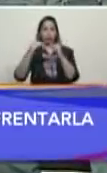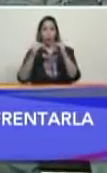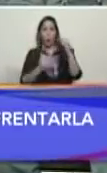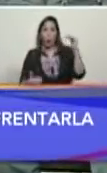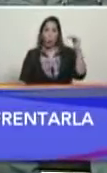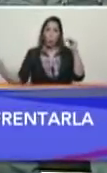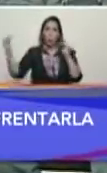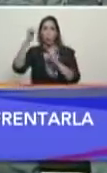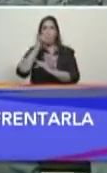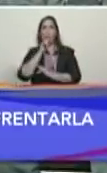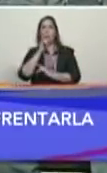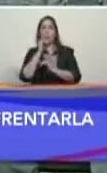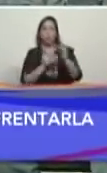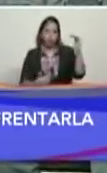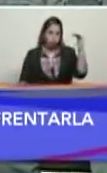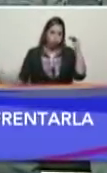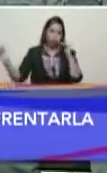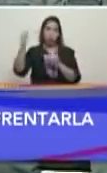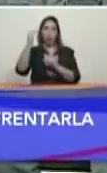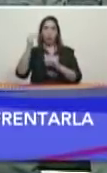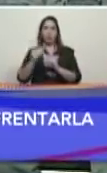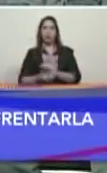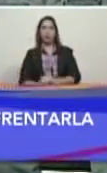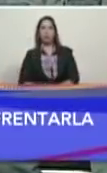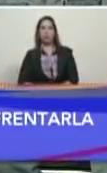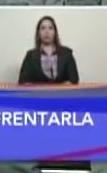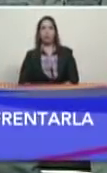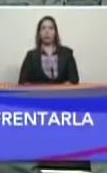jefe superior al máximo jefe.